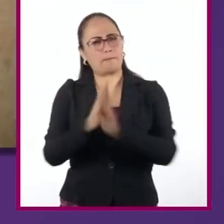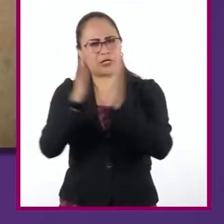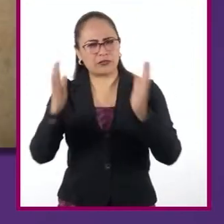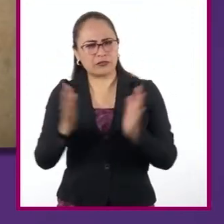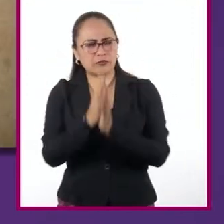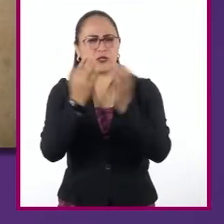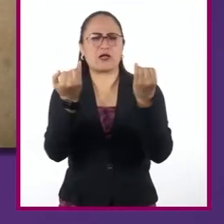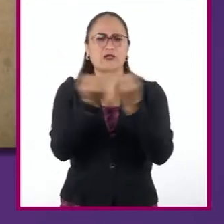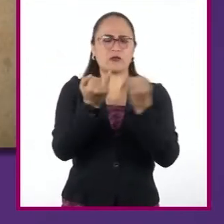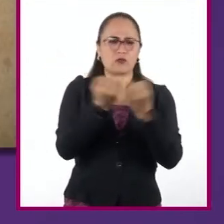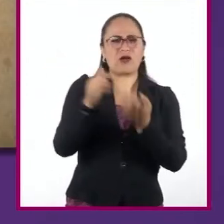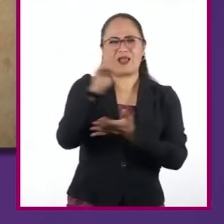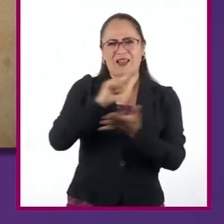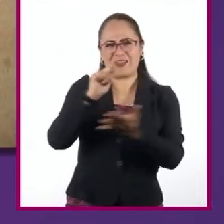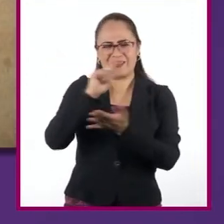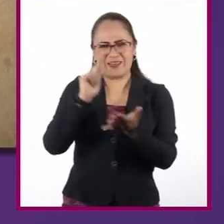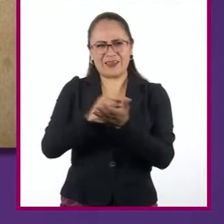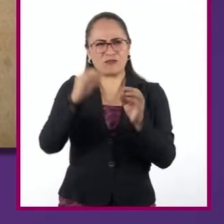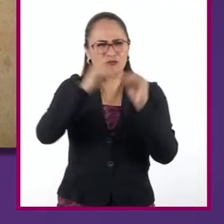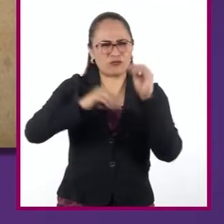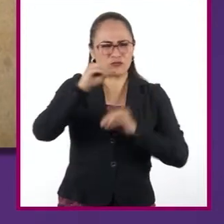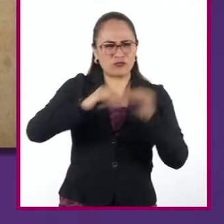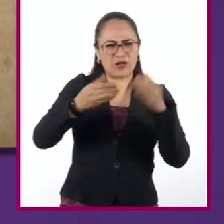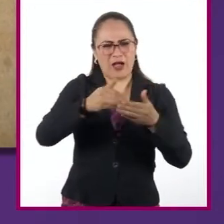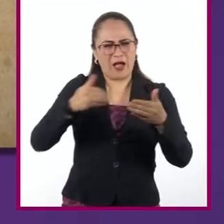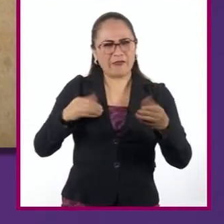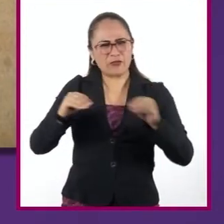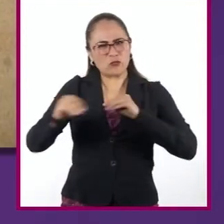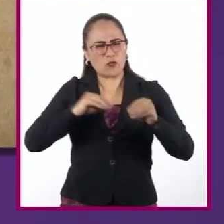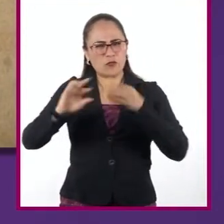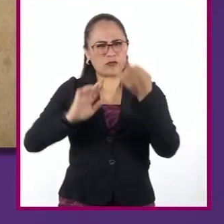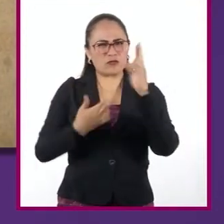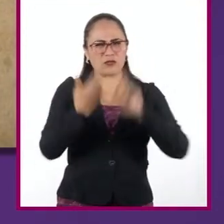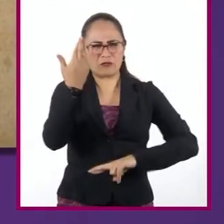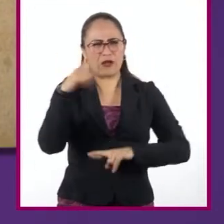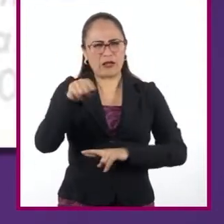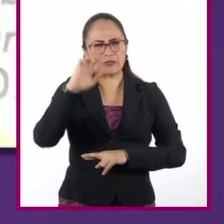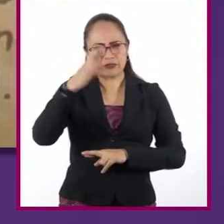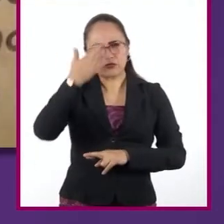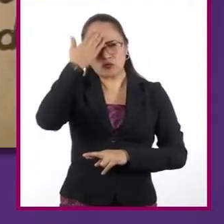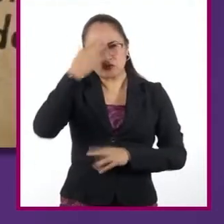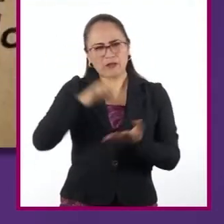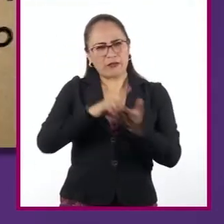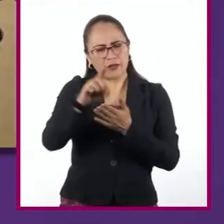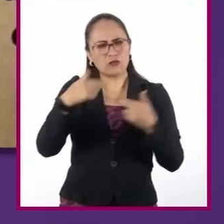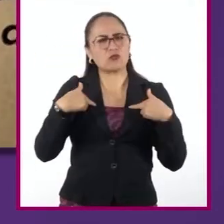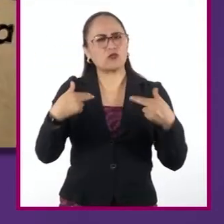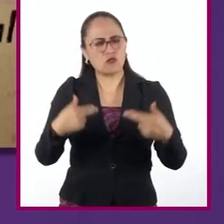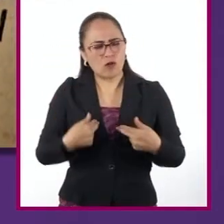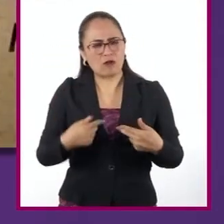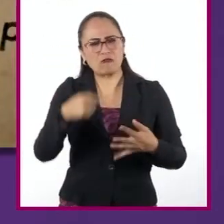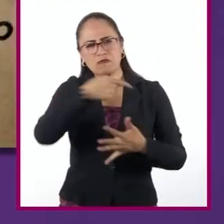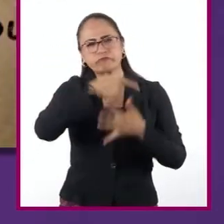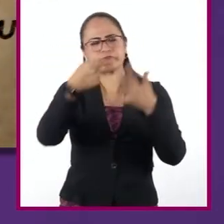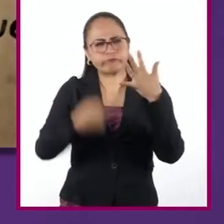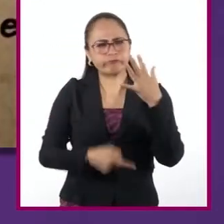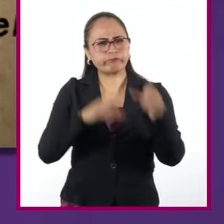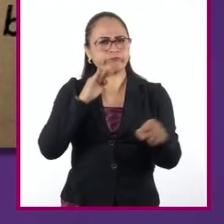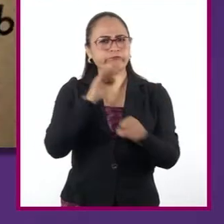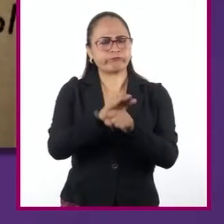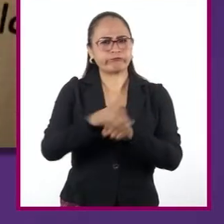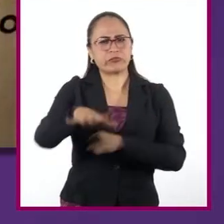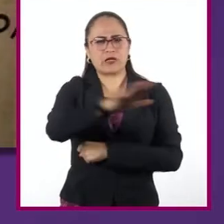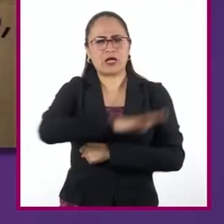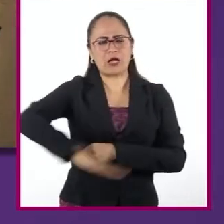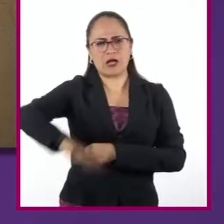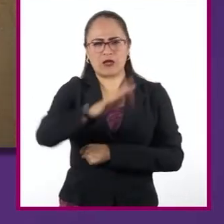creadas por los movimientos revolucionarios reconocieron los derechos humanos, que otorgan garantías a los ciudadanos